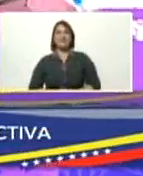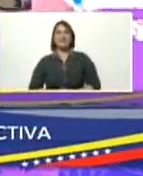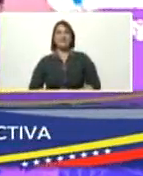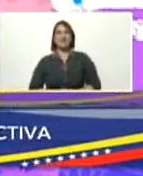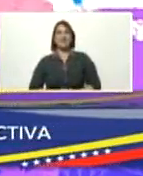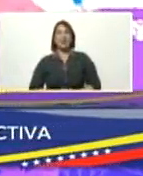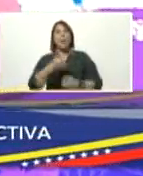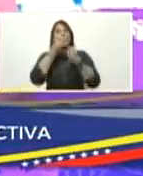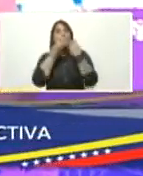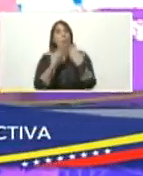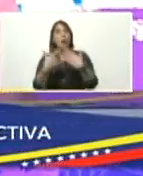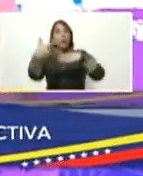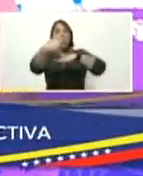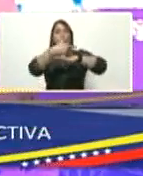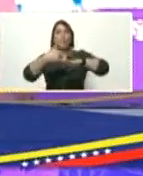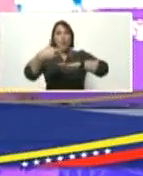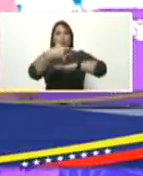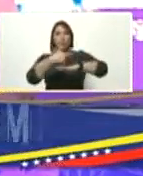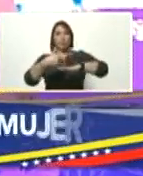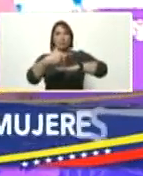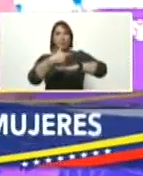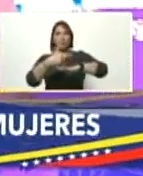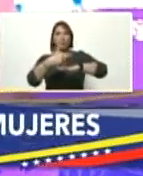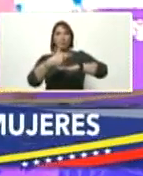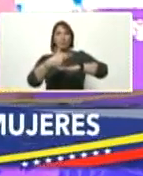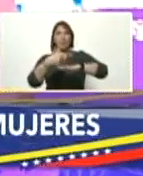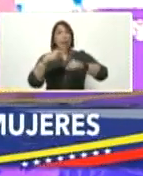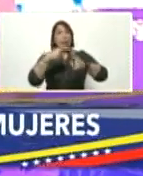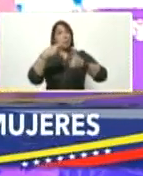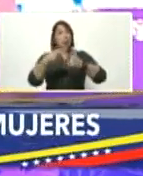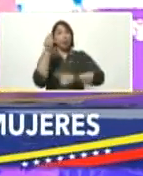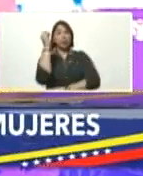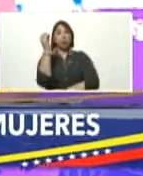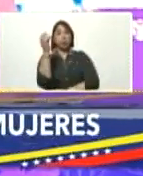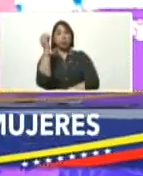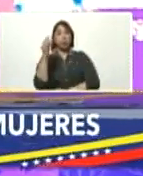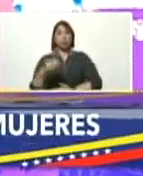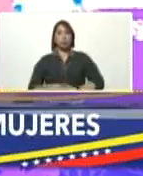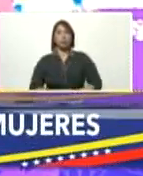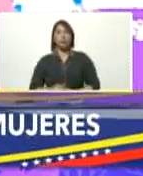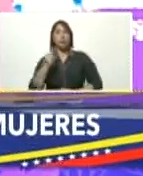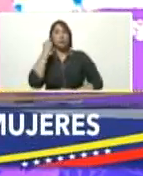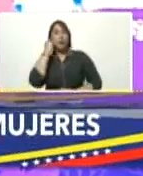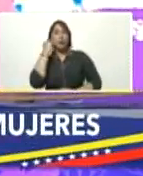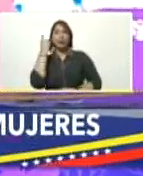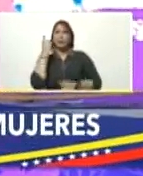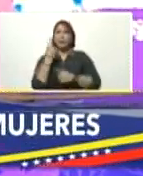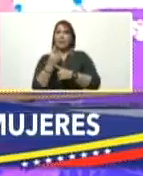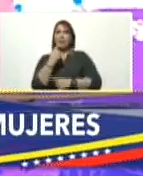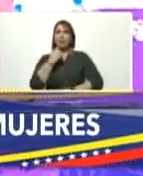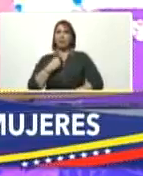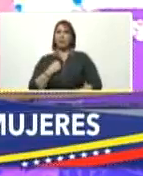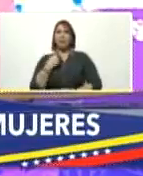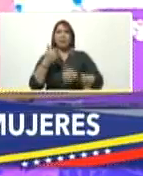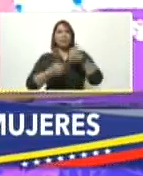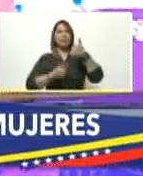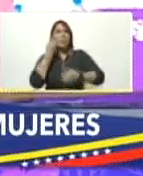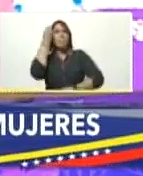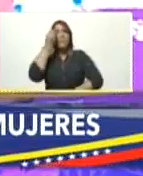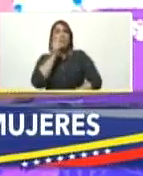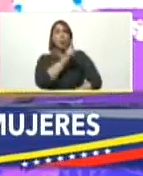del buen gobierno. Y entonces el Congreso de Mujeres me tiene que decir qué piensa